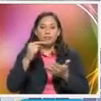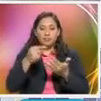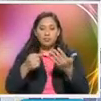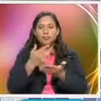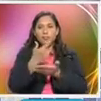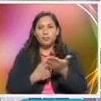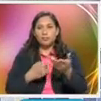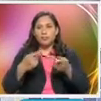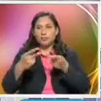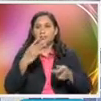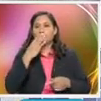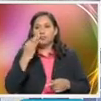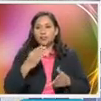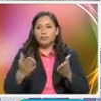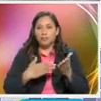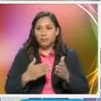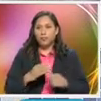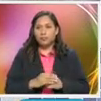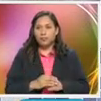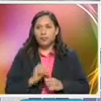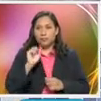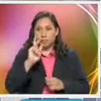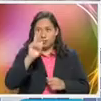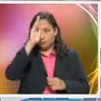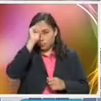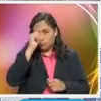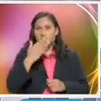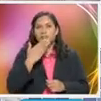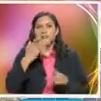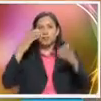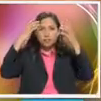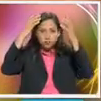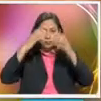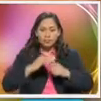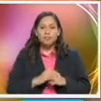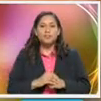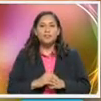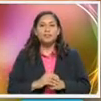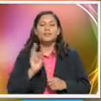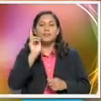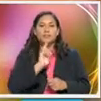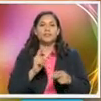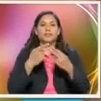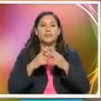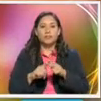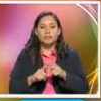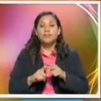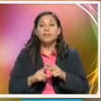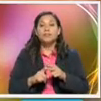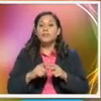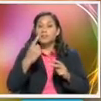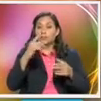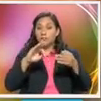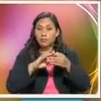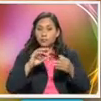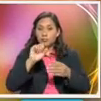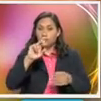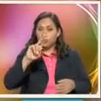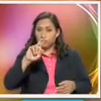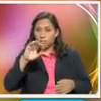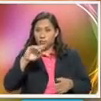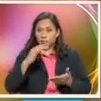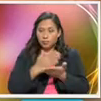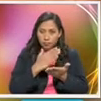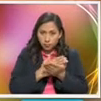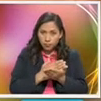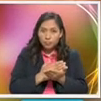para preparar esta deliciosa receta? Órale, perfecto, ¿Hecho? vamos. Muy bien, chef. A ver, vamos a comenzar con una taza de surimi picado, también